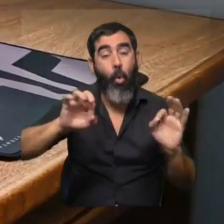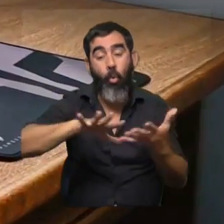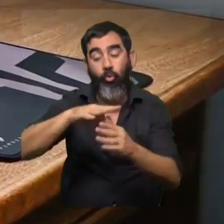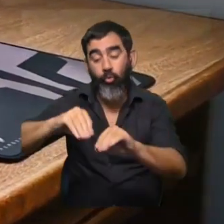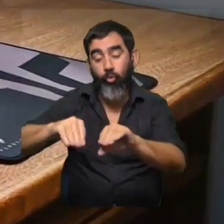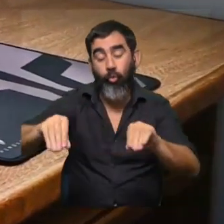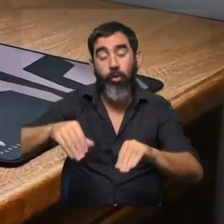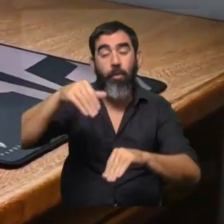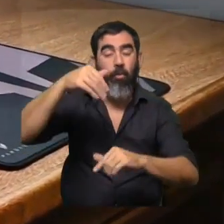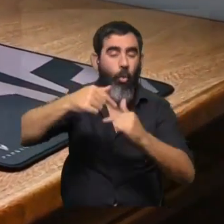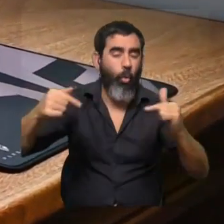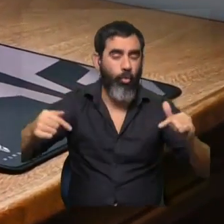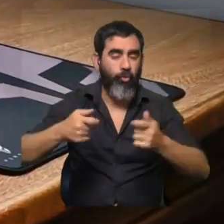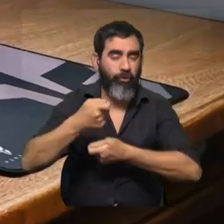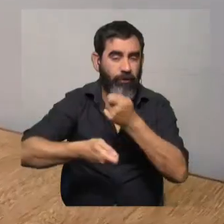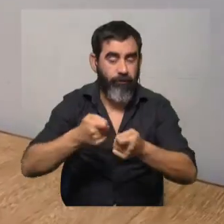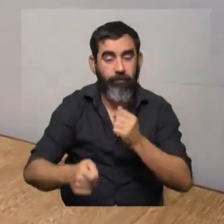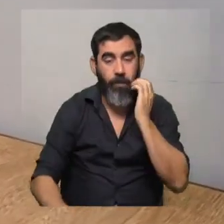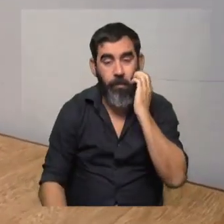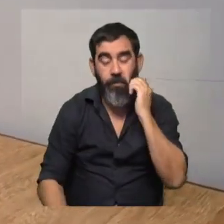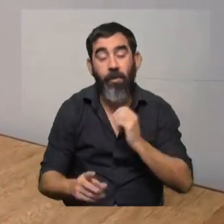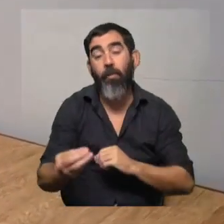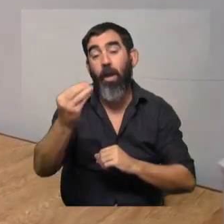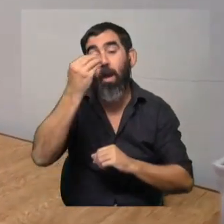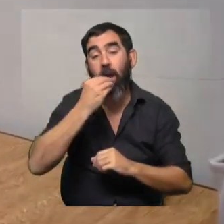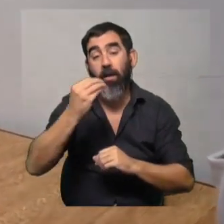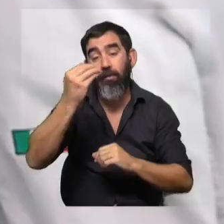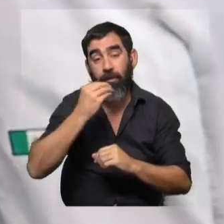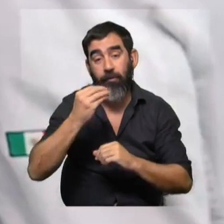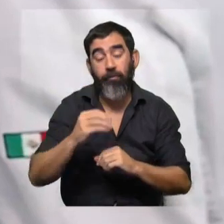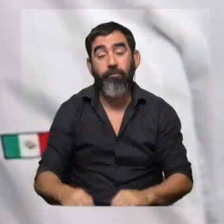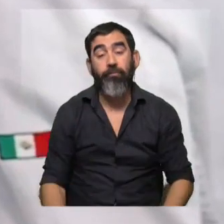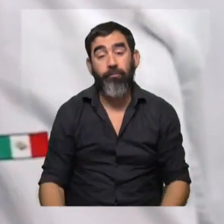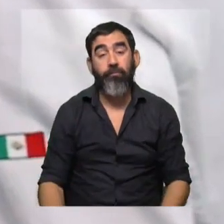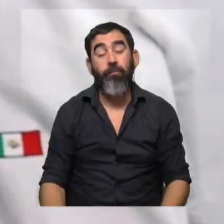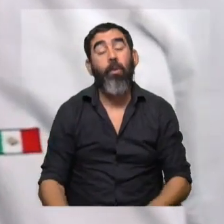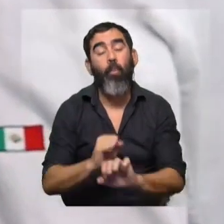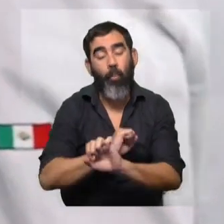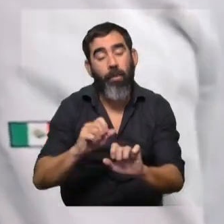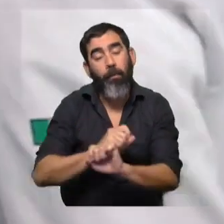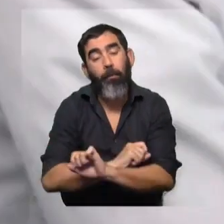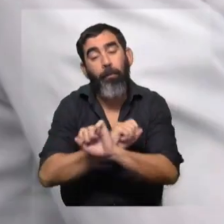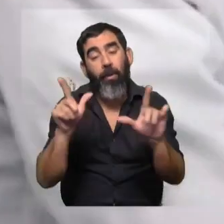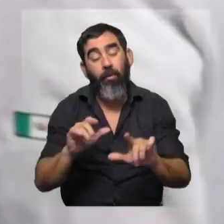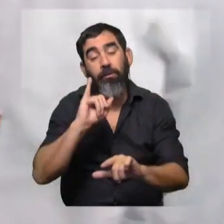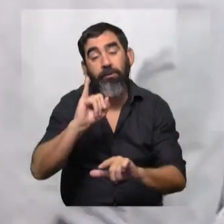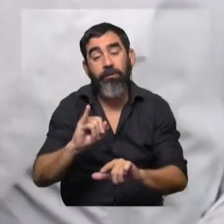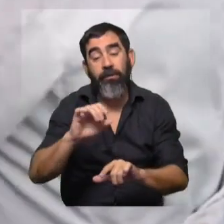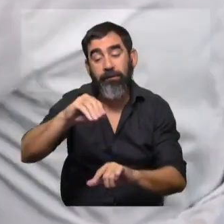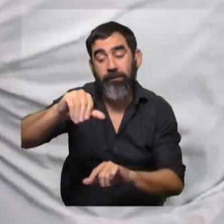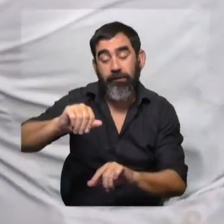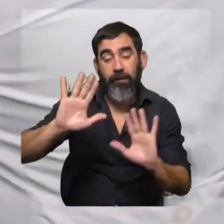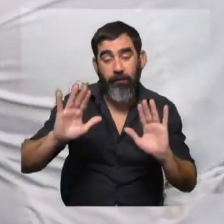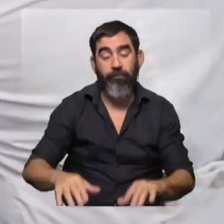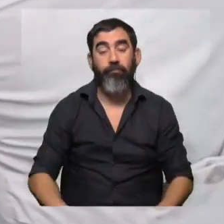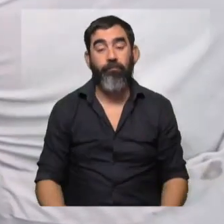contiene minerales con flúor, también en alimentos cultivados en esas zonas, y puede agravarse si se adiciona sal